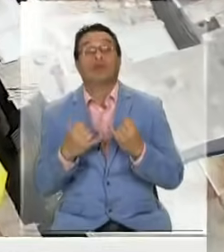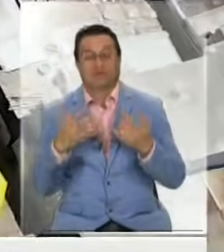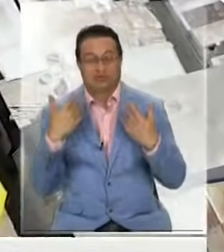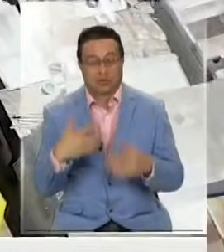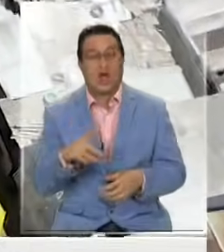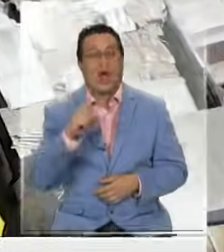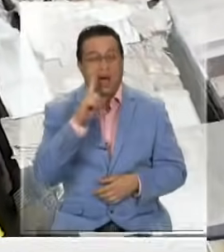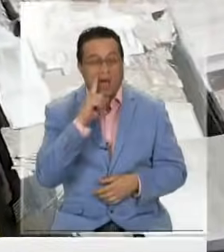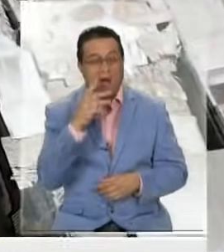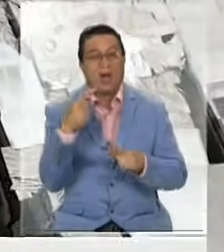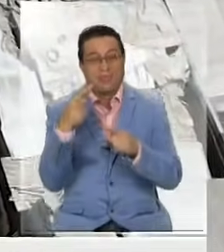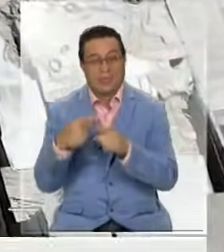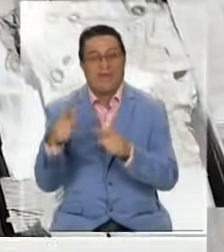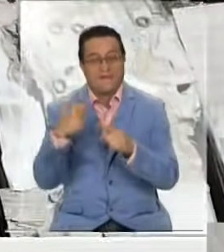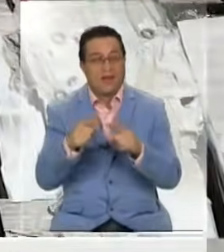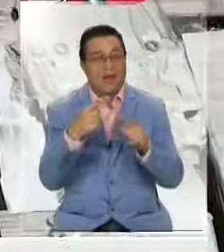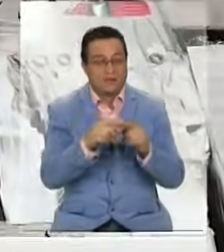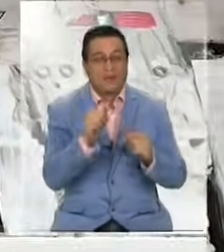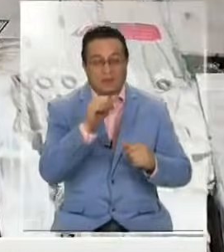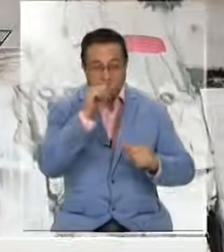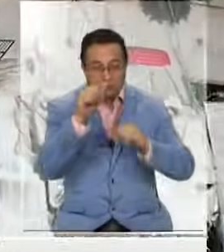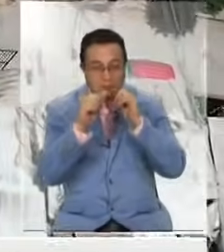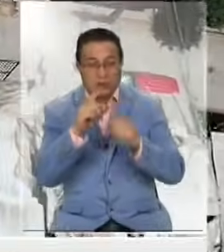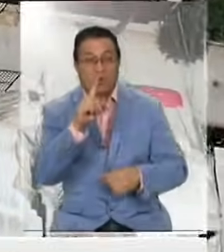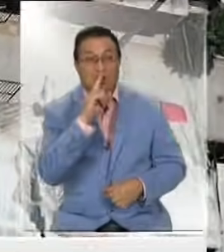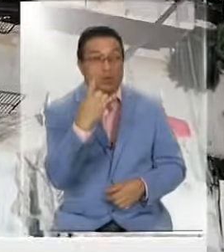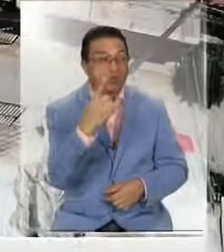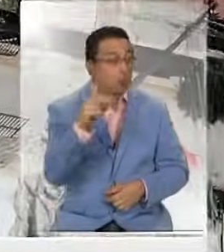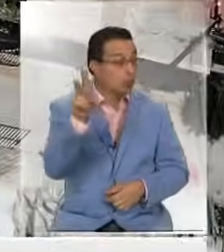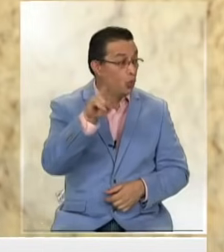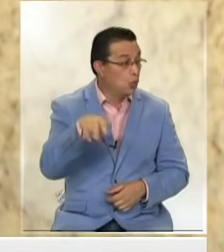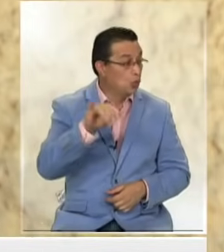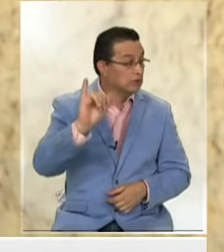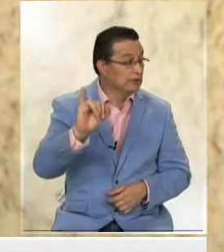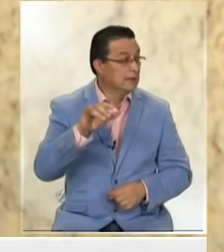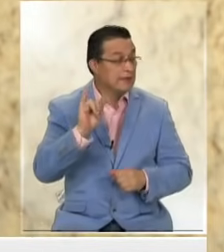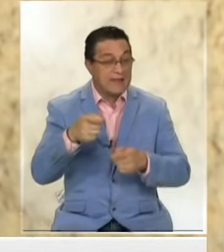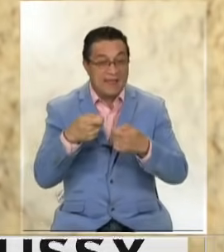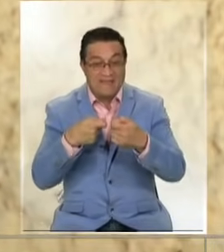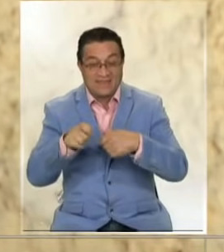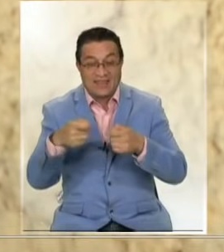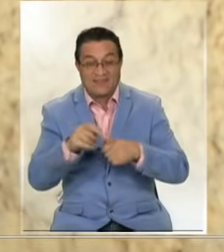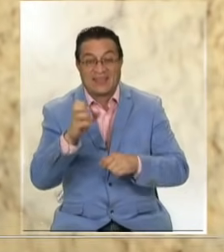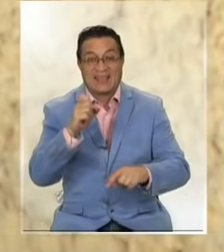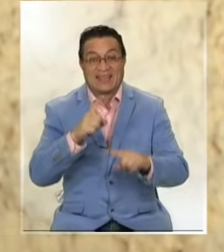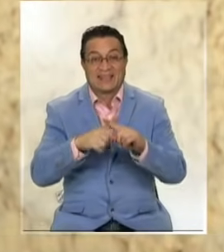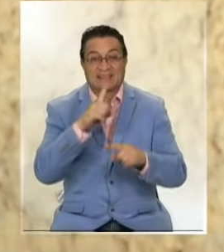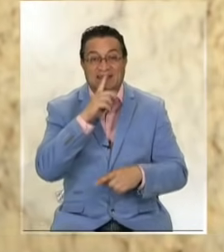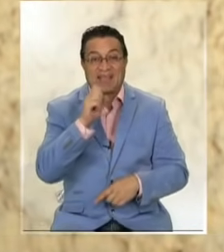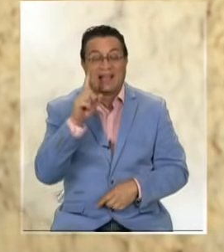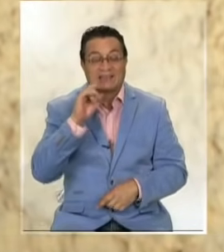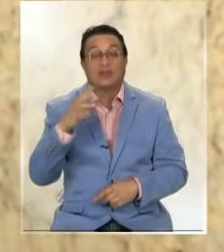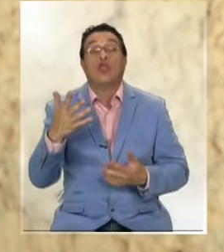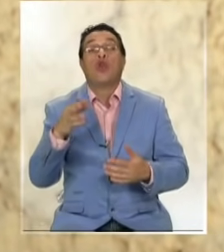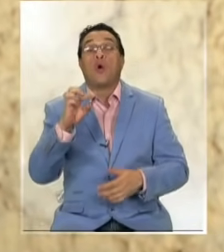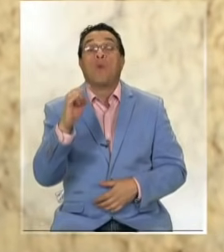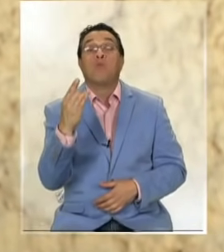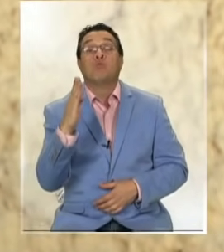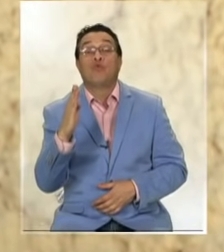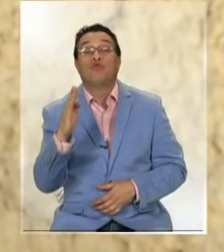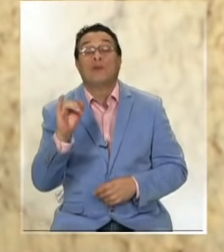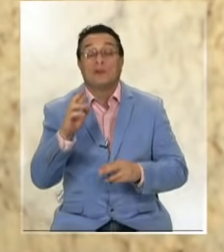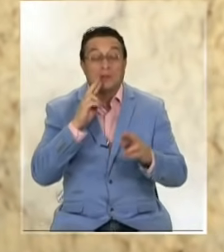generaban diferentes tipos de estupefacientes como tusi y la venta de éxtasis en diferentes pubs y restaurantes de la comuna